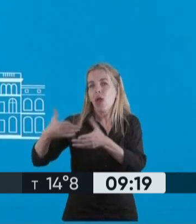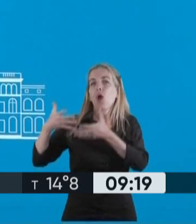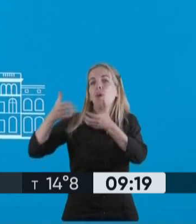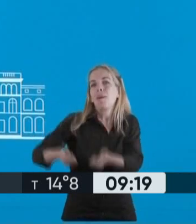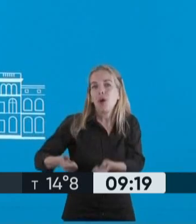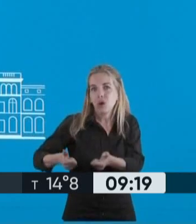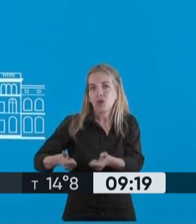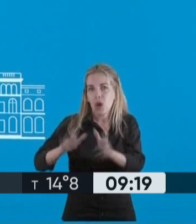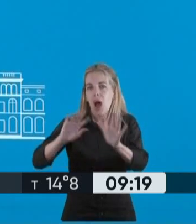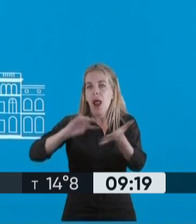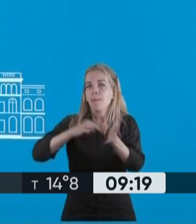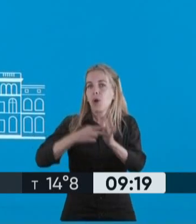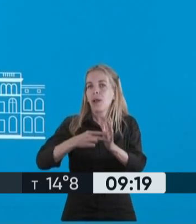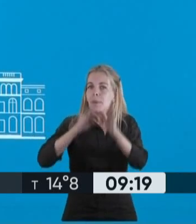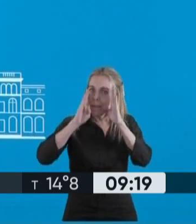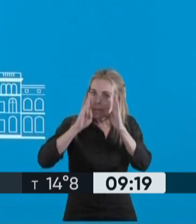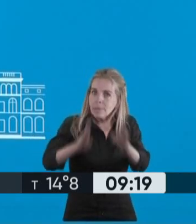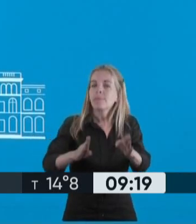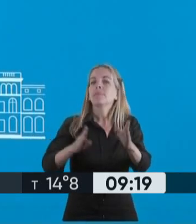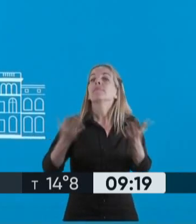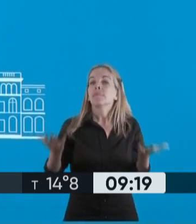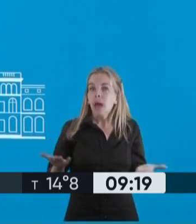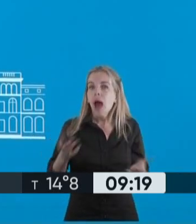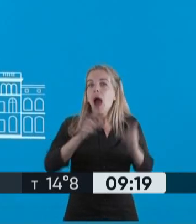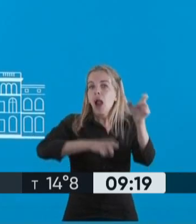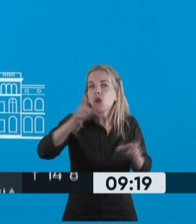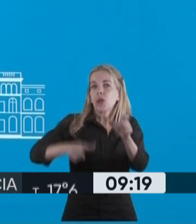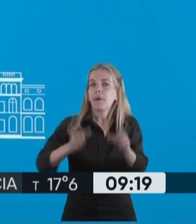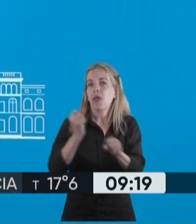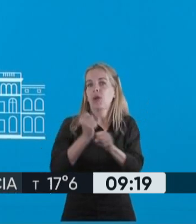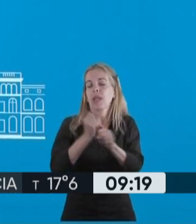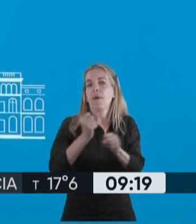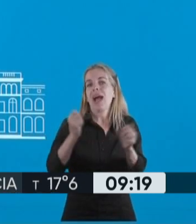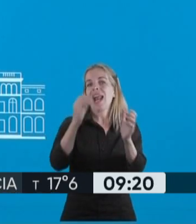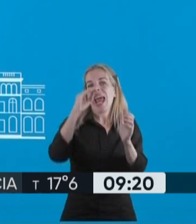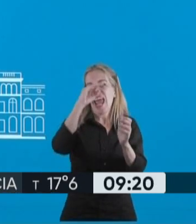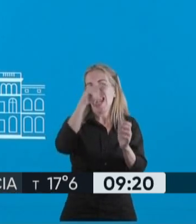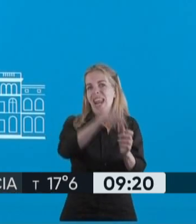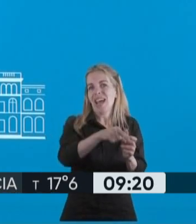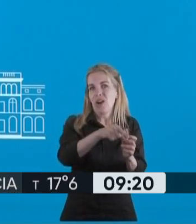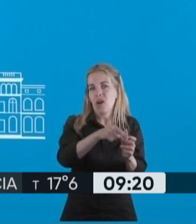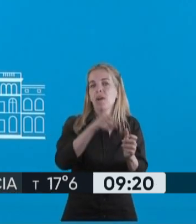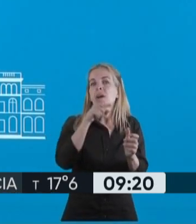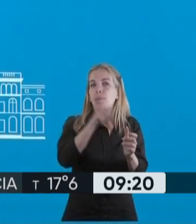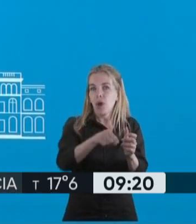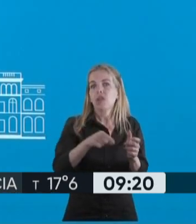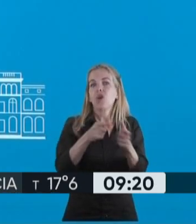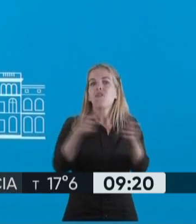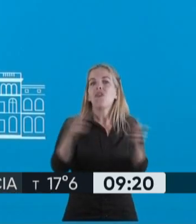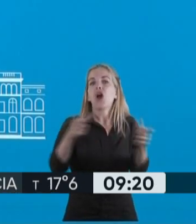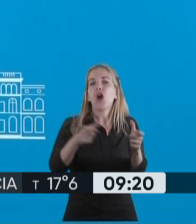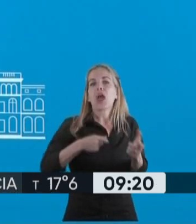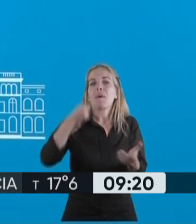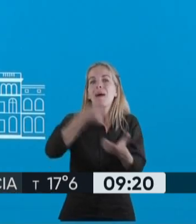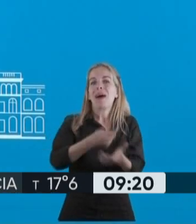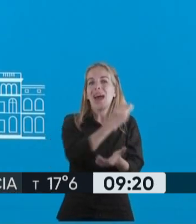así. El problema central estaba dado claro en los trabajadores informales que no tienen ese tipo de negociaciones. Por eso este bono, que es muy importante